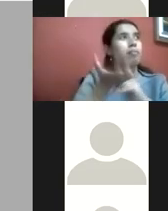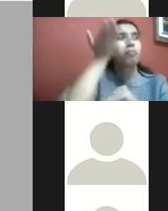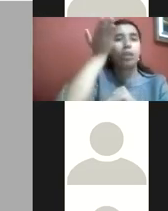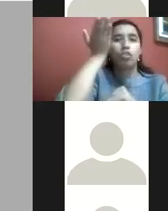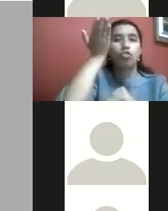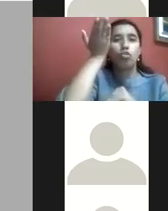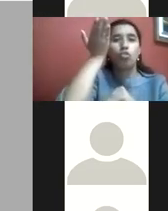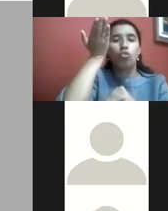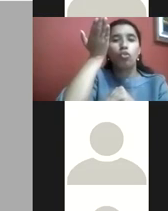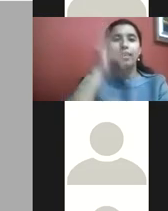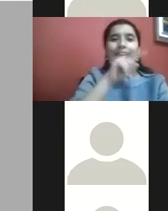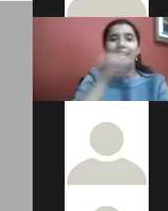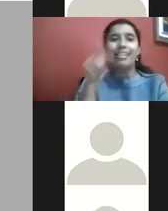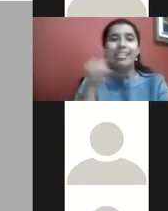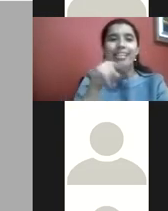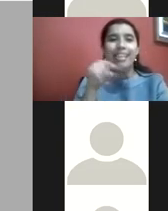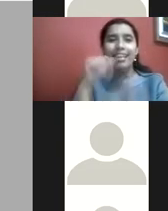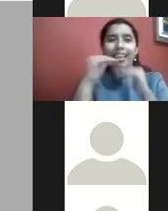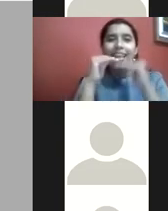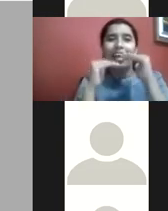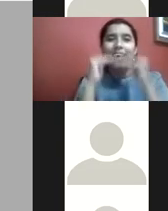que Z de alfa medios